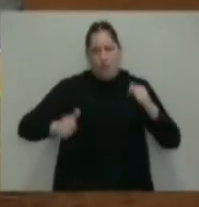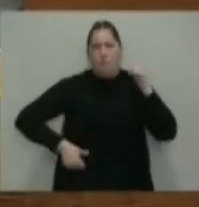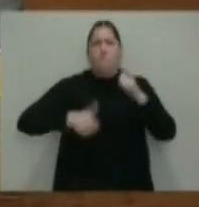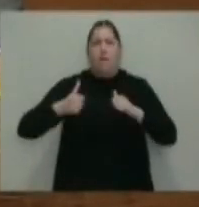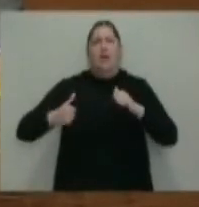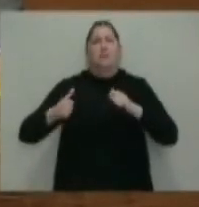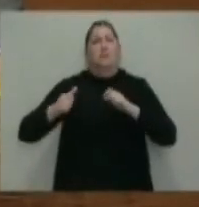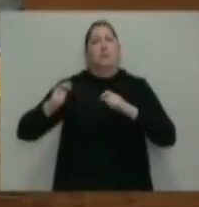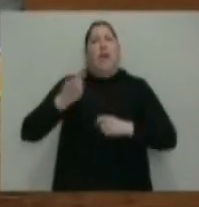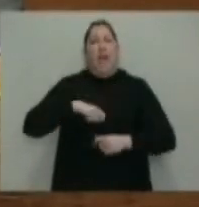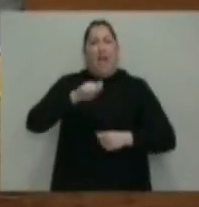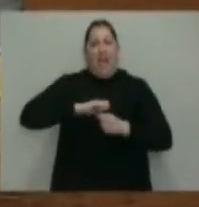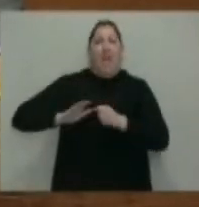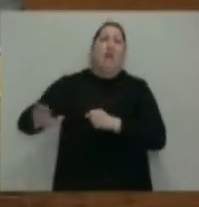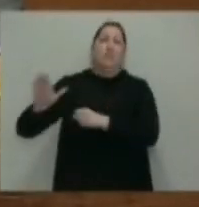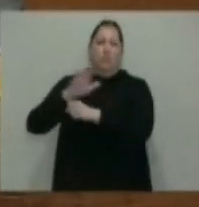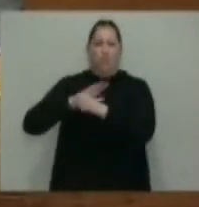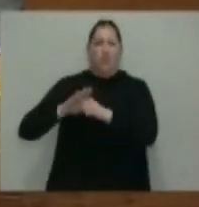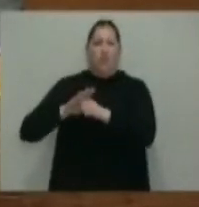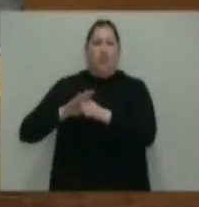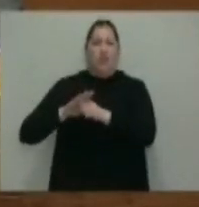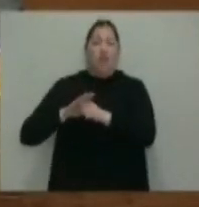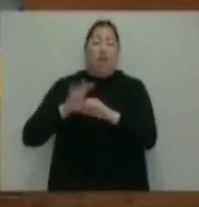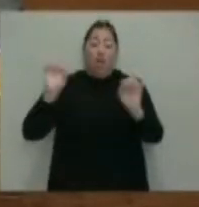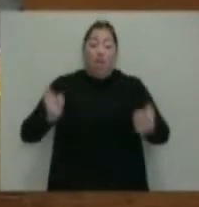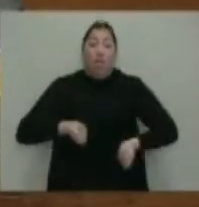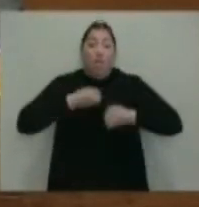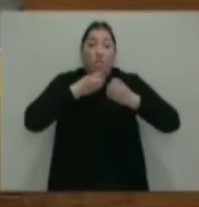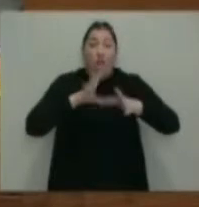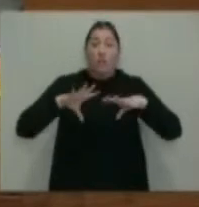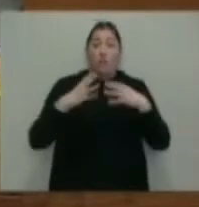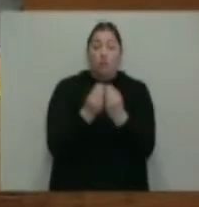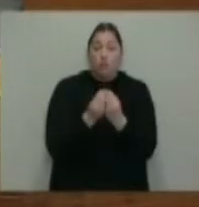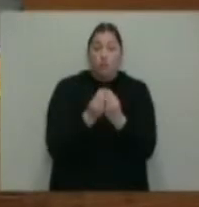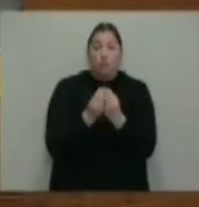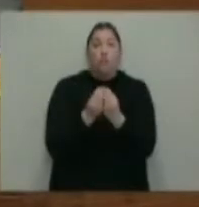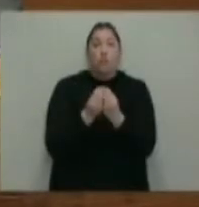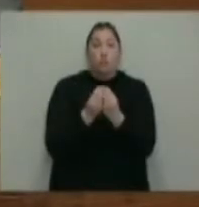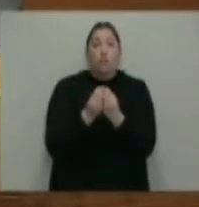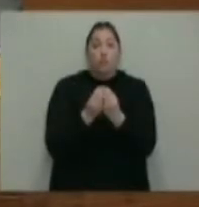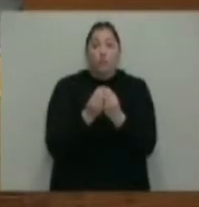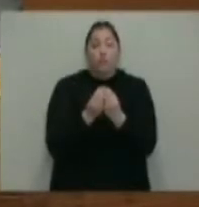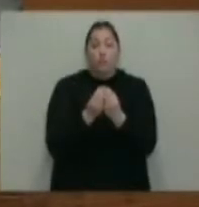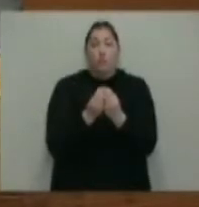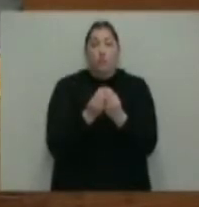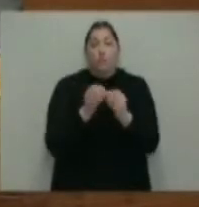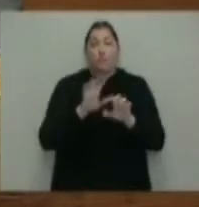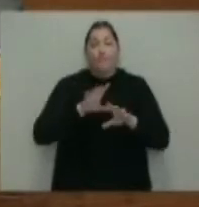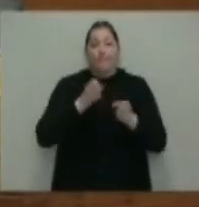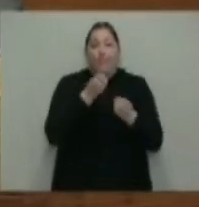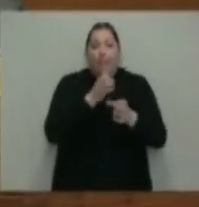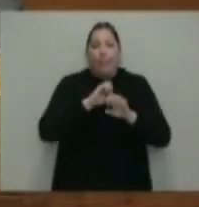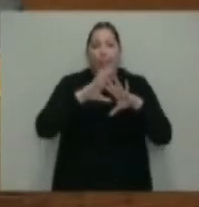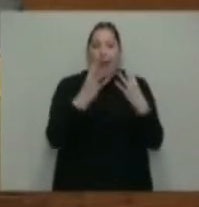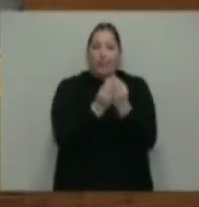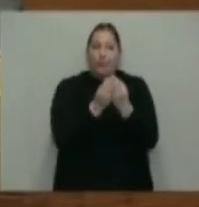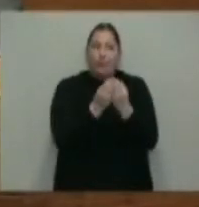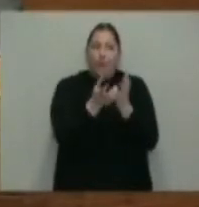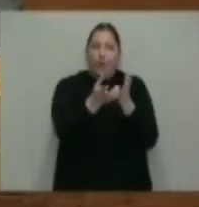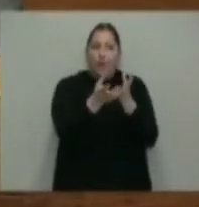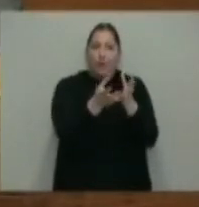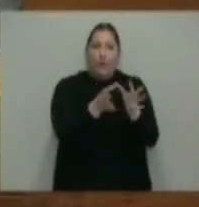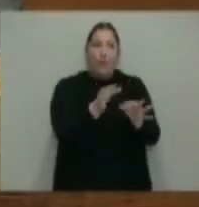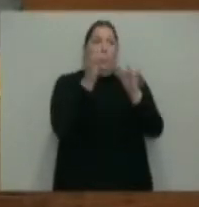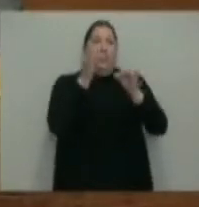conjunto de España. Pero si estos datos en su totalidad dan una foto de cuál es la magnitud del problema, sí